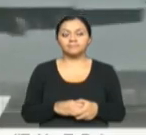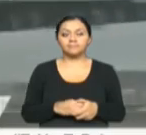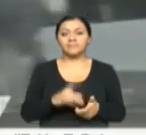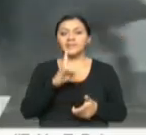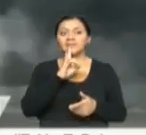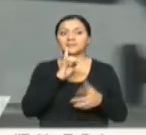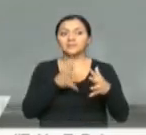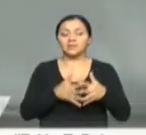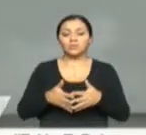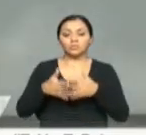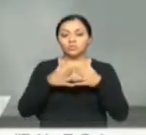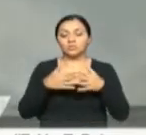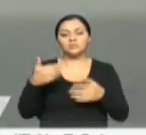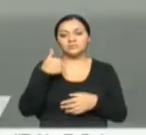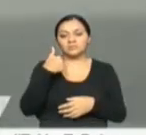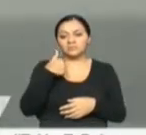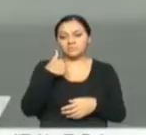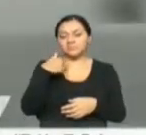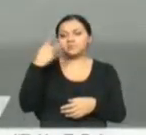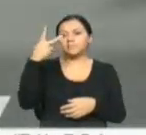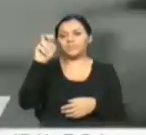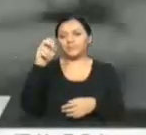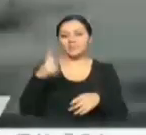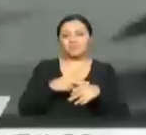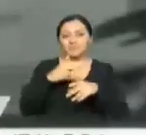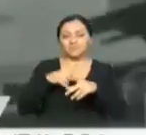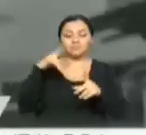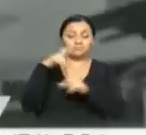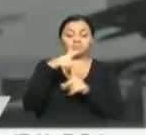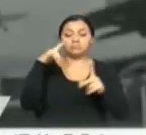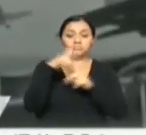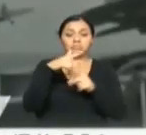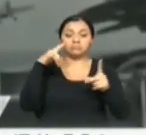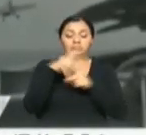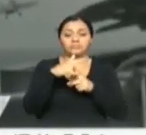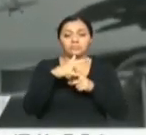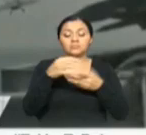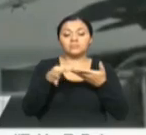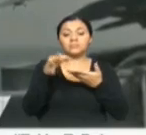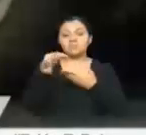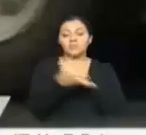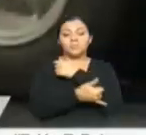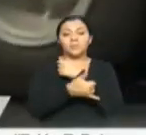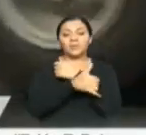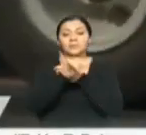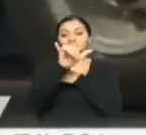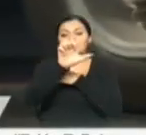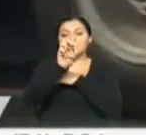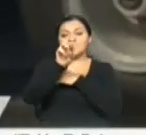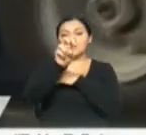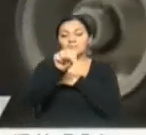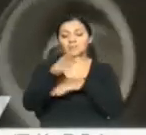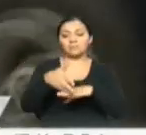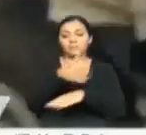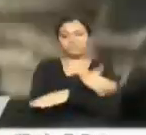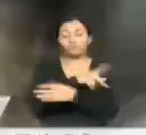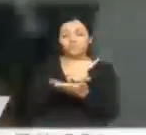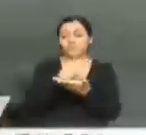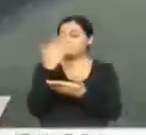Estados Unidos lleva a cabo una veintena de bombardeos adicionales en el Yemen contra militantes de Al-Qaeda en la península arábiga desde mediados de la semana